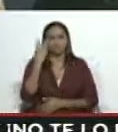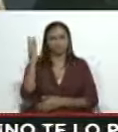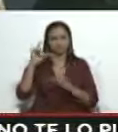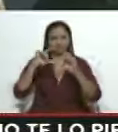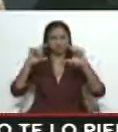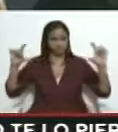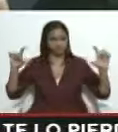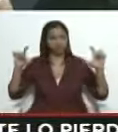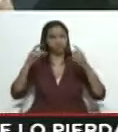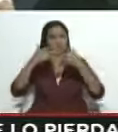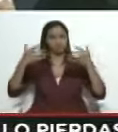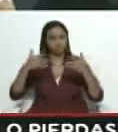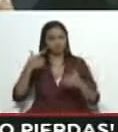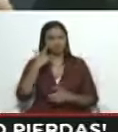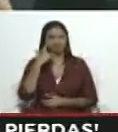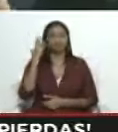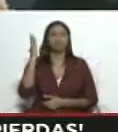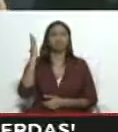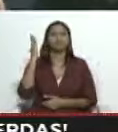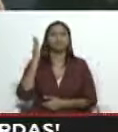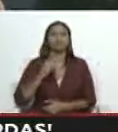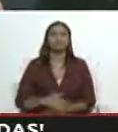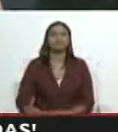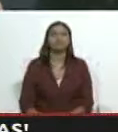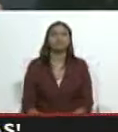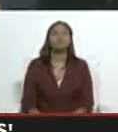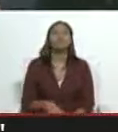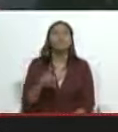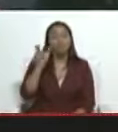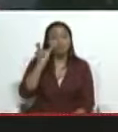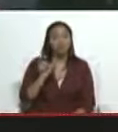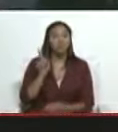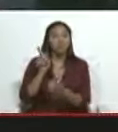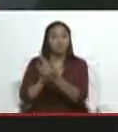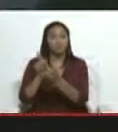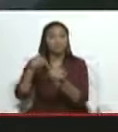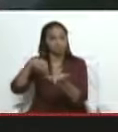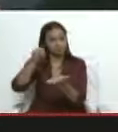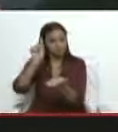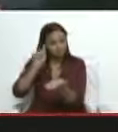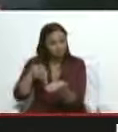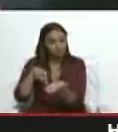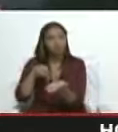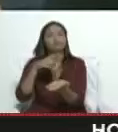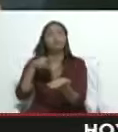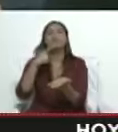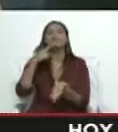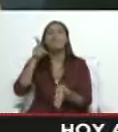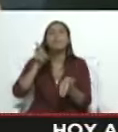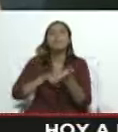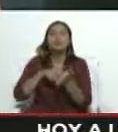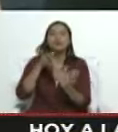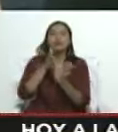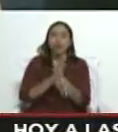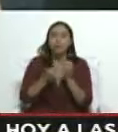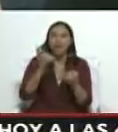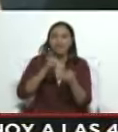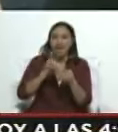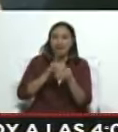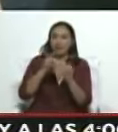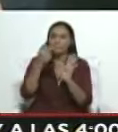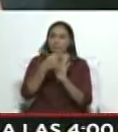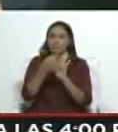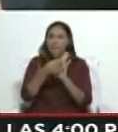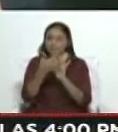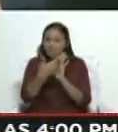fines políticos, Alianza Política, Asamblea, Renovación y Esperanza, para cumplir con los requisitos que establece el Consejo Nacional